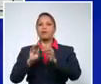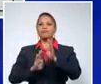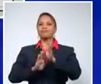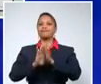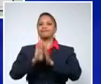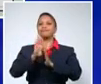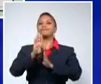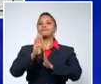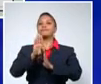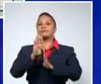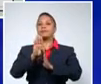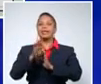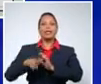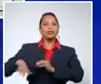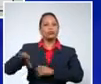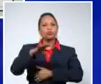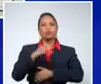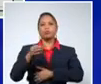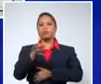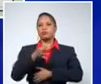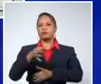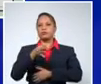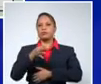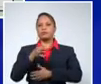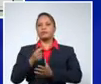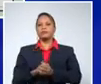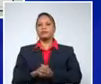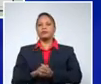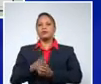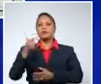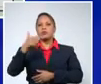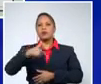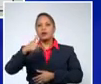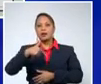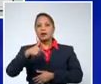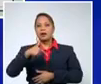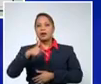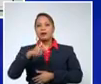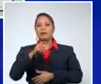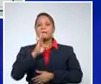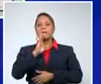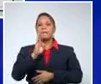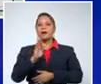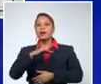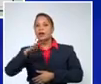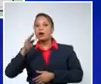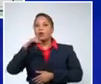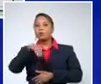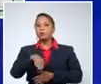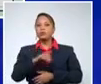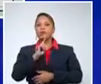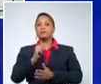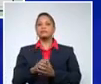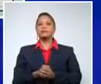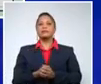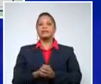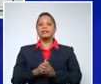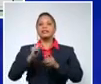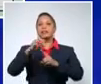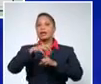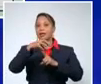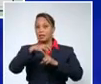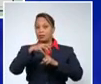los municipios. Guanajay, Bayaondi y San Cristóbal con las tasas más elevadas,